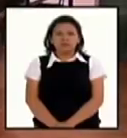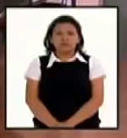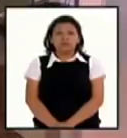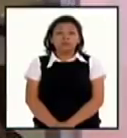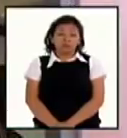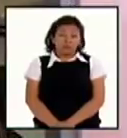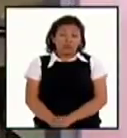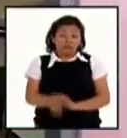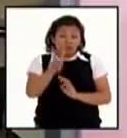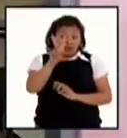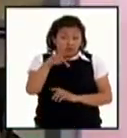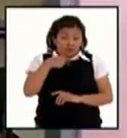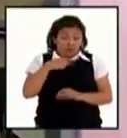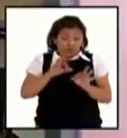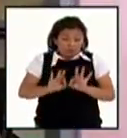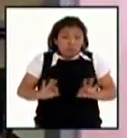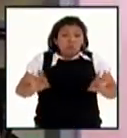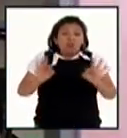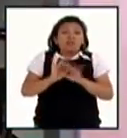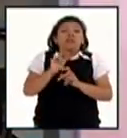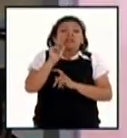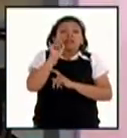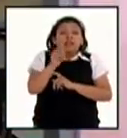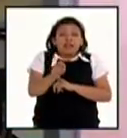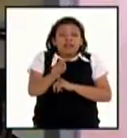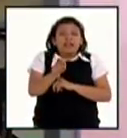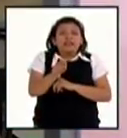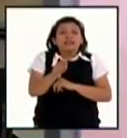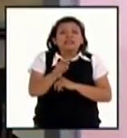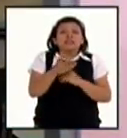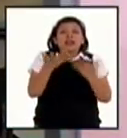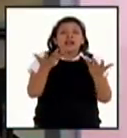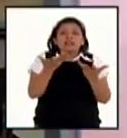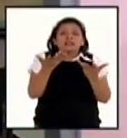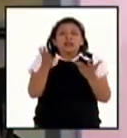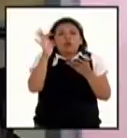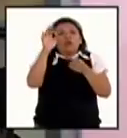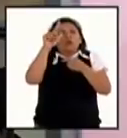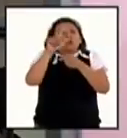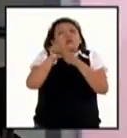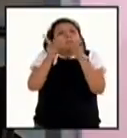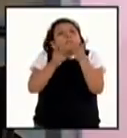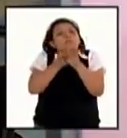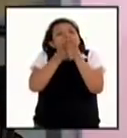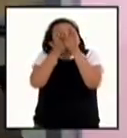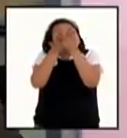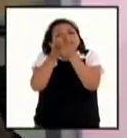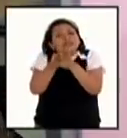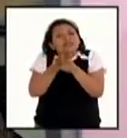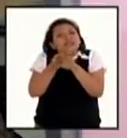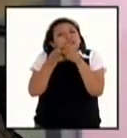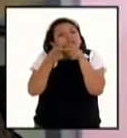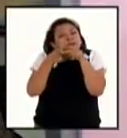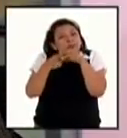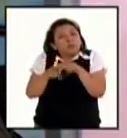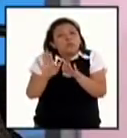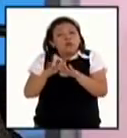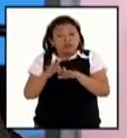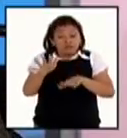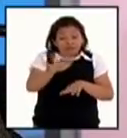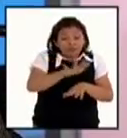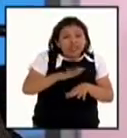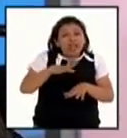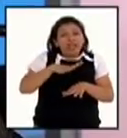Bueno, lo que nos interesa a nosotros es precisamente construir una cultura de la tolerancia. Por eso damos espacio a las